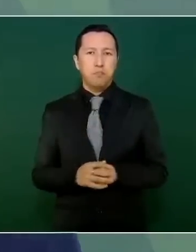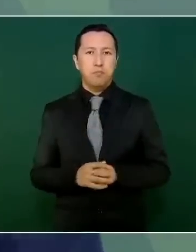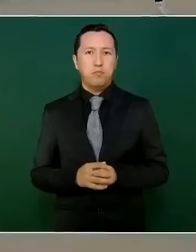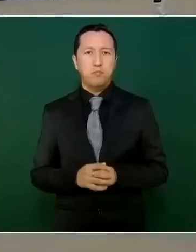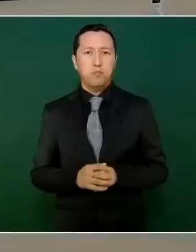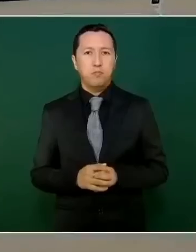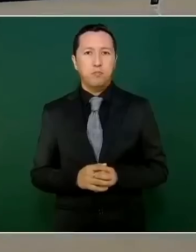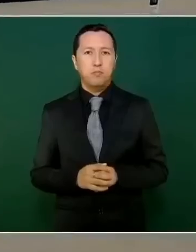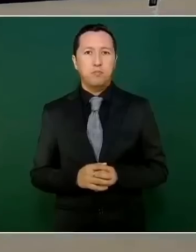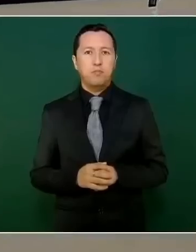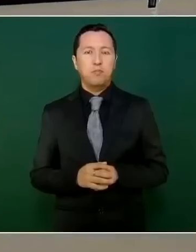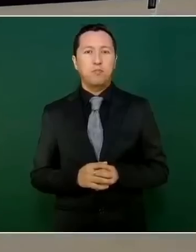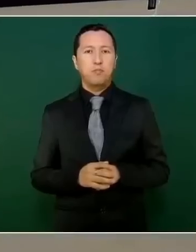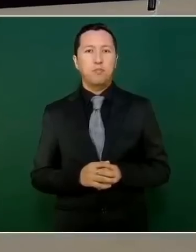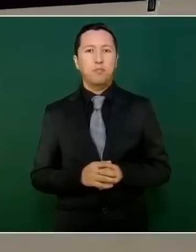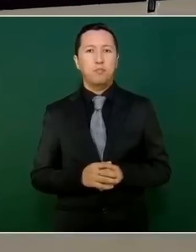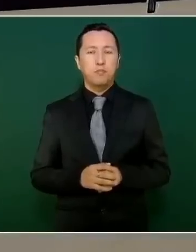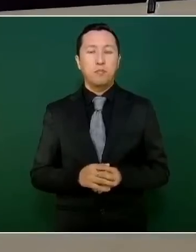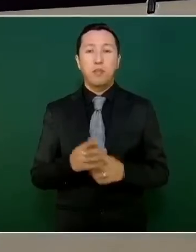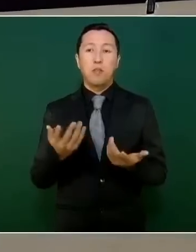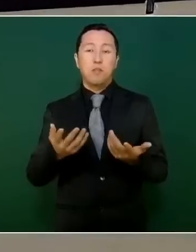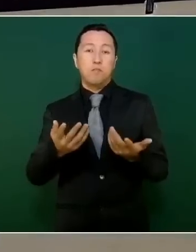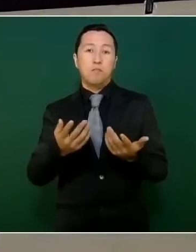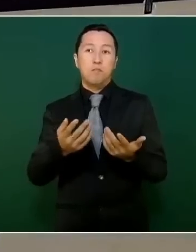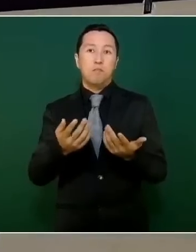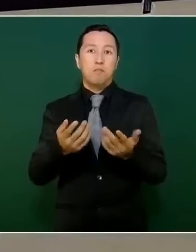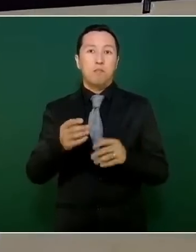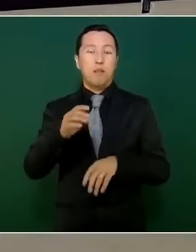la nacionalización de la industria eléctrica.